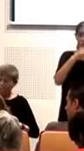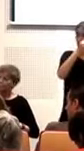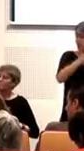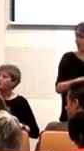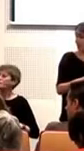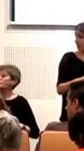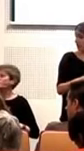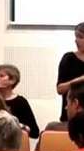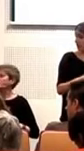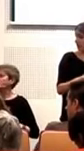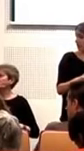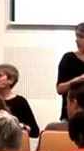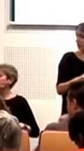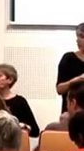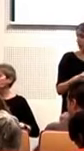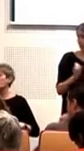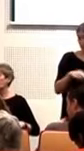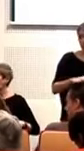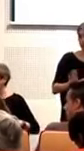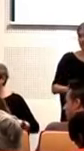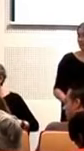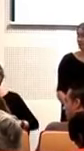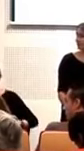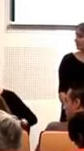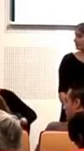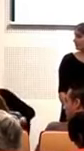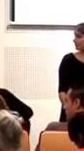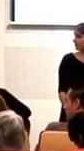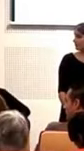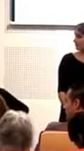hacemos aparte de esto.